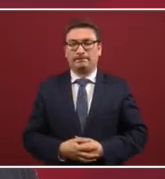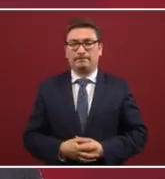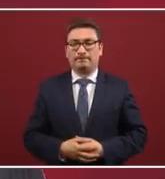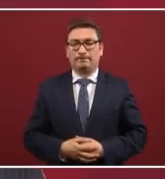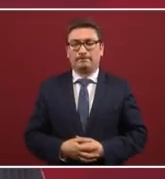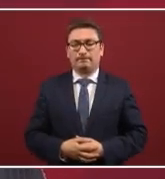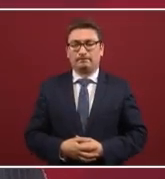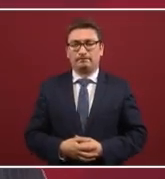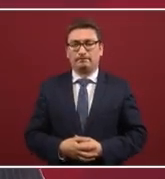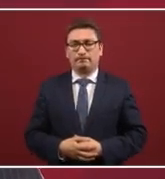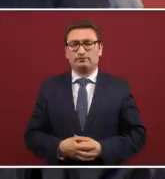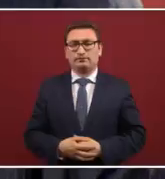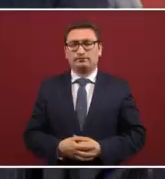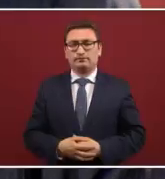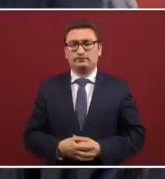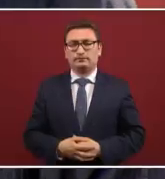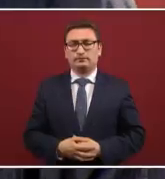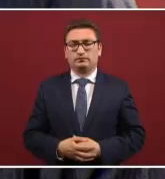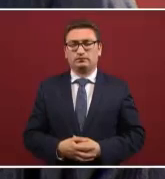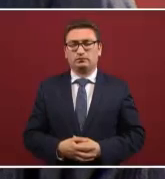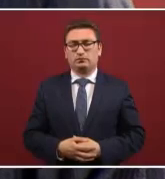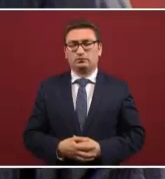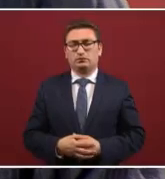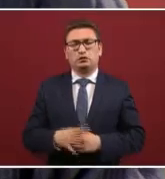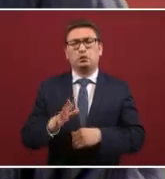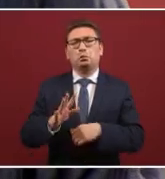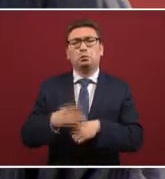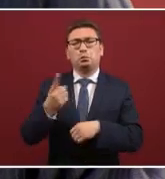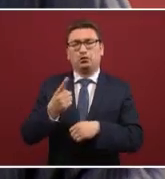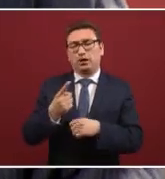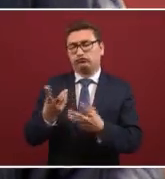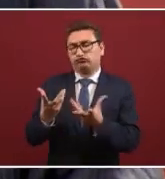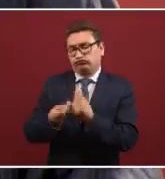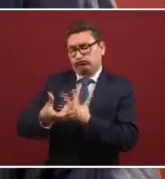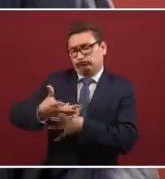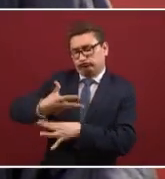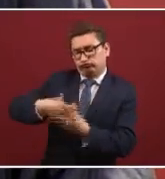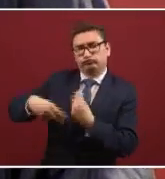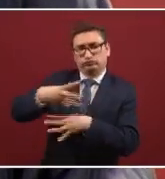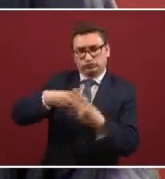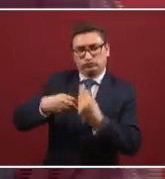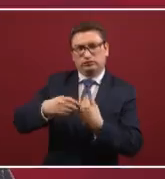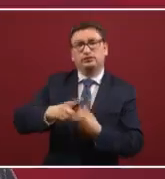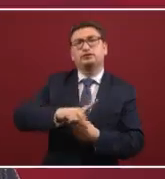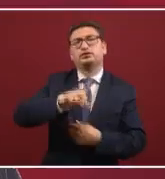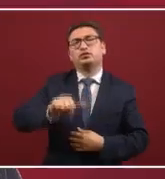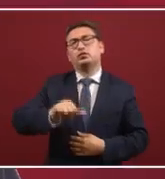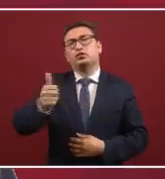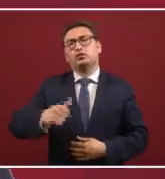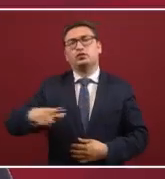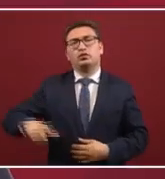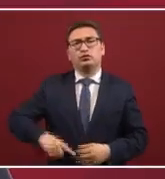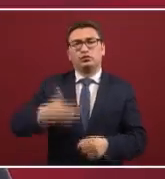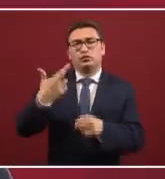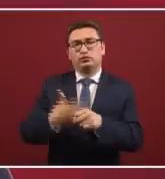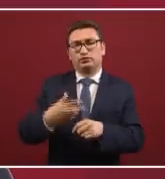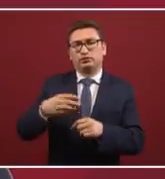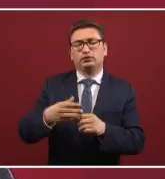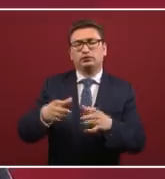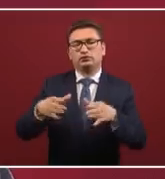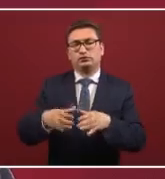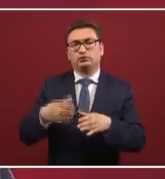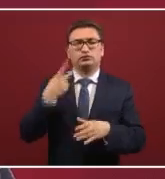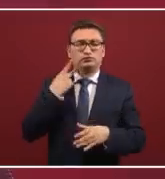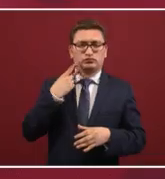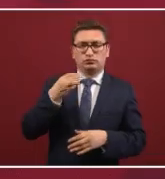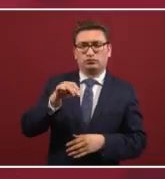es como parte de pues las relaciones, y luego con los gobernadores de Morena. ¿Es para